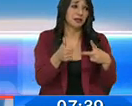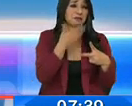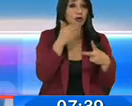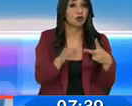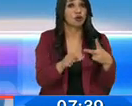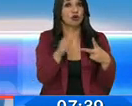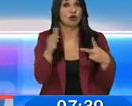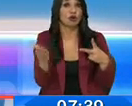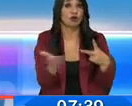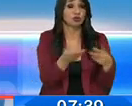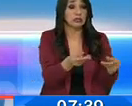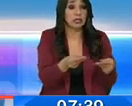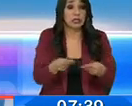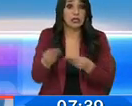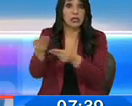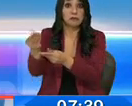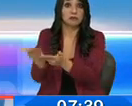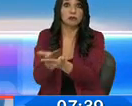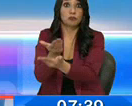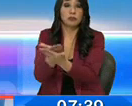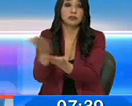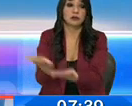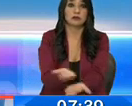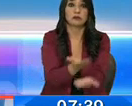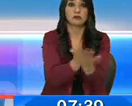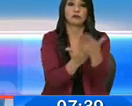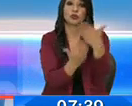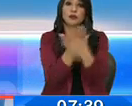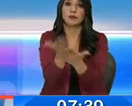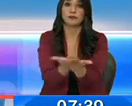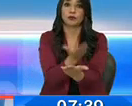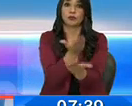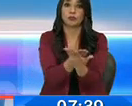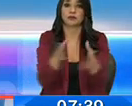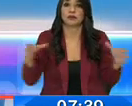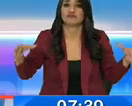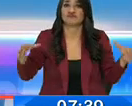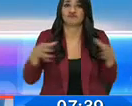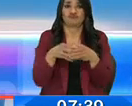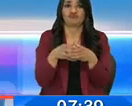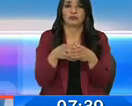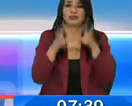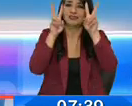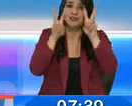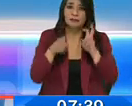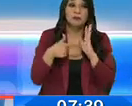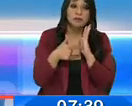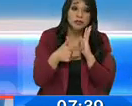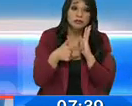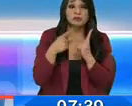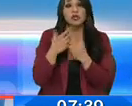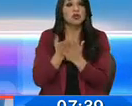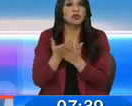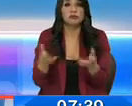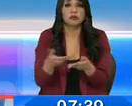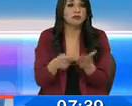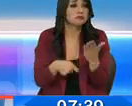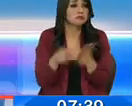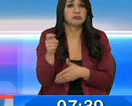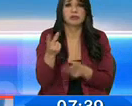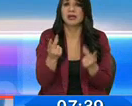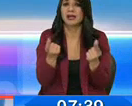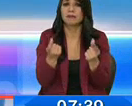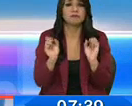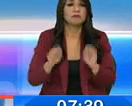incluso de retirar esta propuesta y plantear una nueva que concentre los esfuerzos en el ámbito tributario y de esa manera nosotros